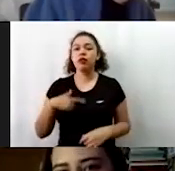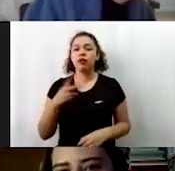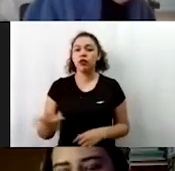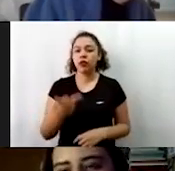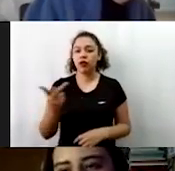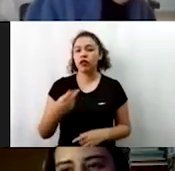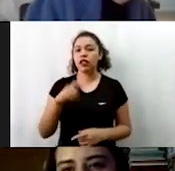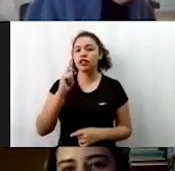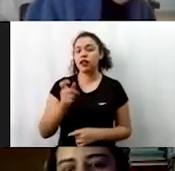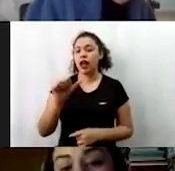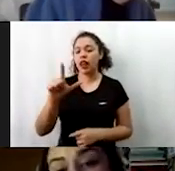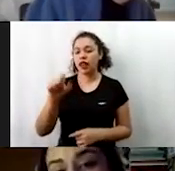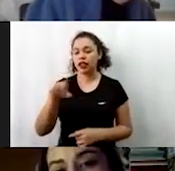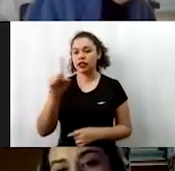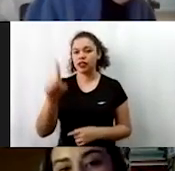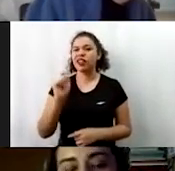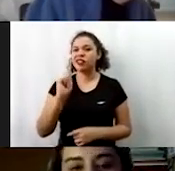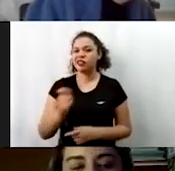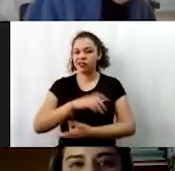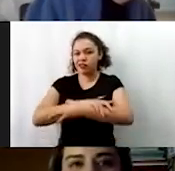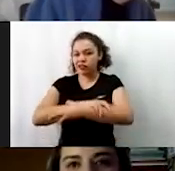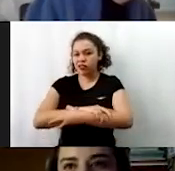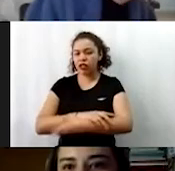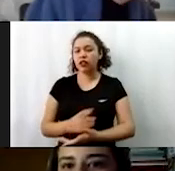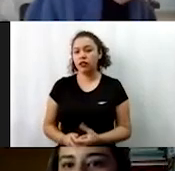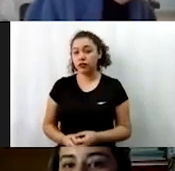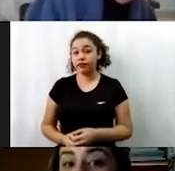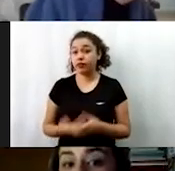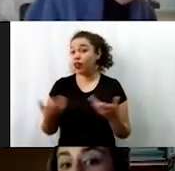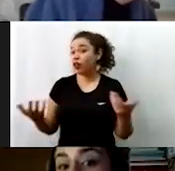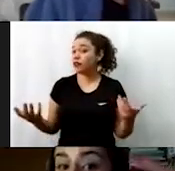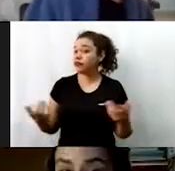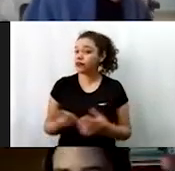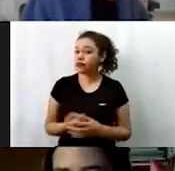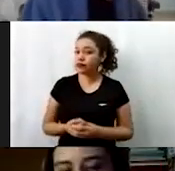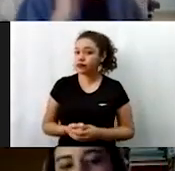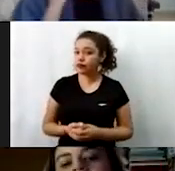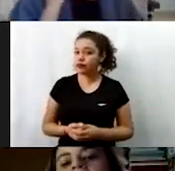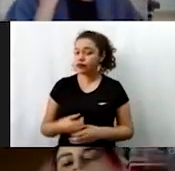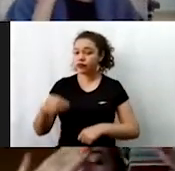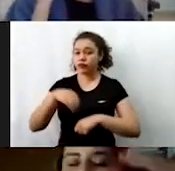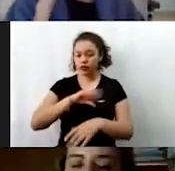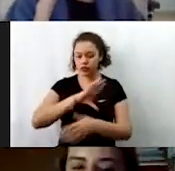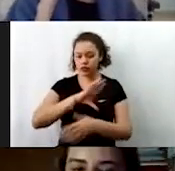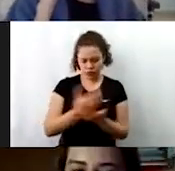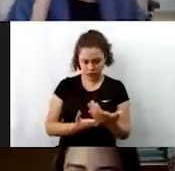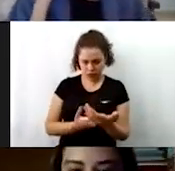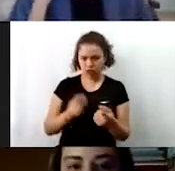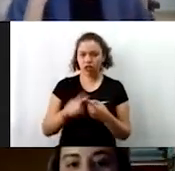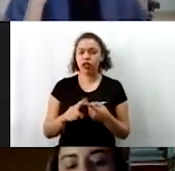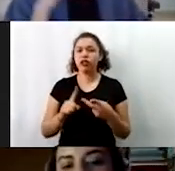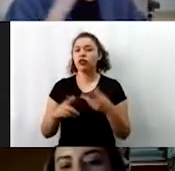para ellos. Y en algunos casos les he puesto si creen que es un contrato, si creen que es un